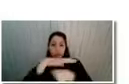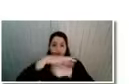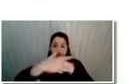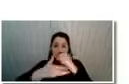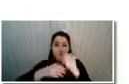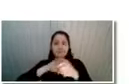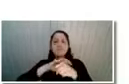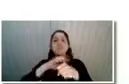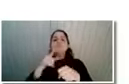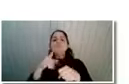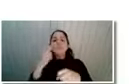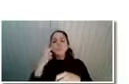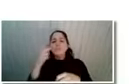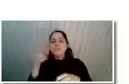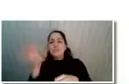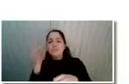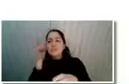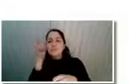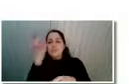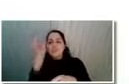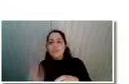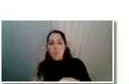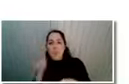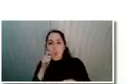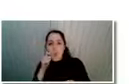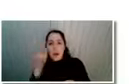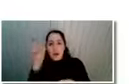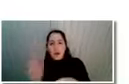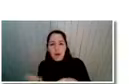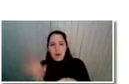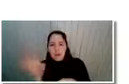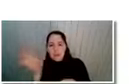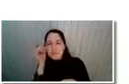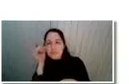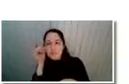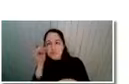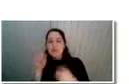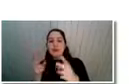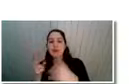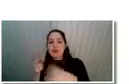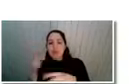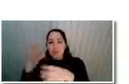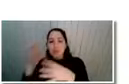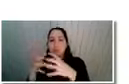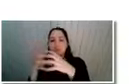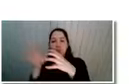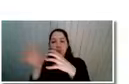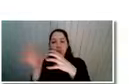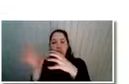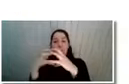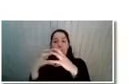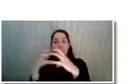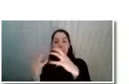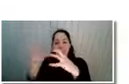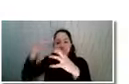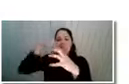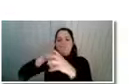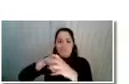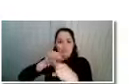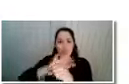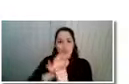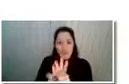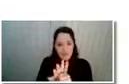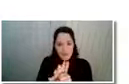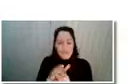Entonces, a partir de la información del código genético de esas proteínas, se ha podido hacer